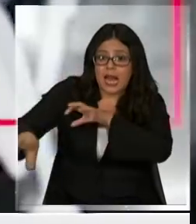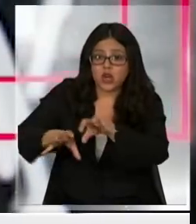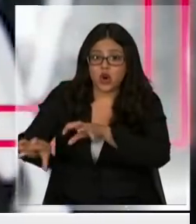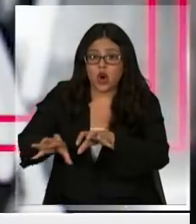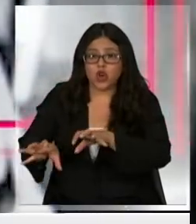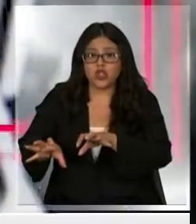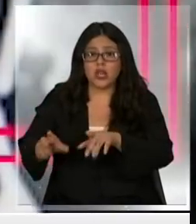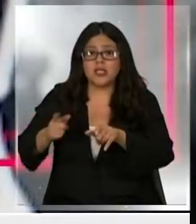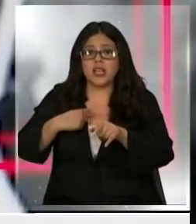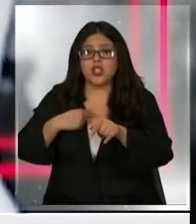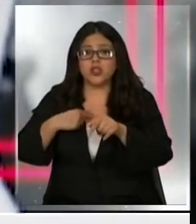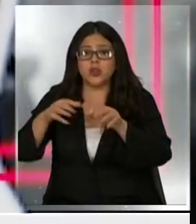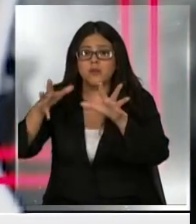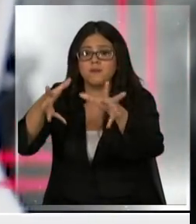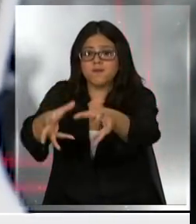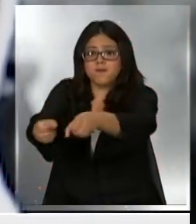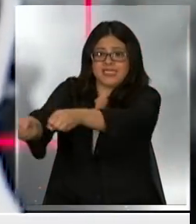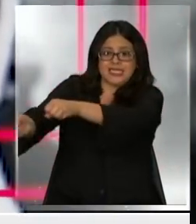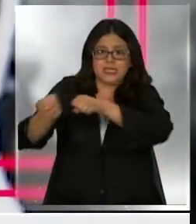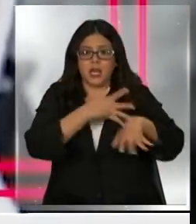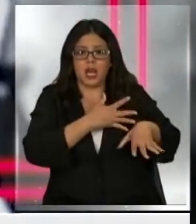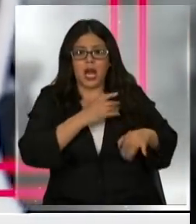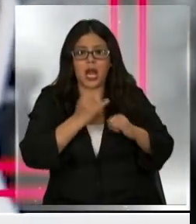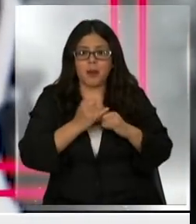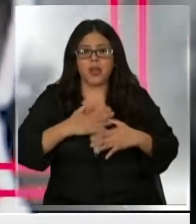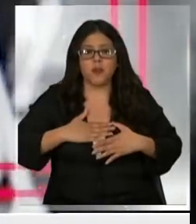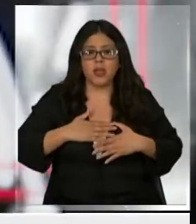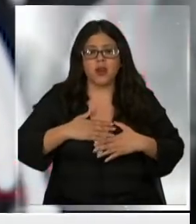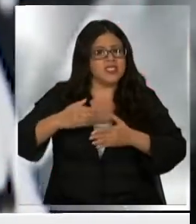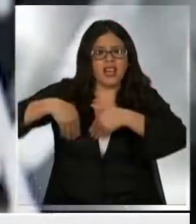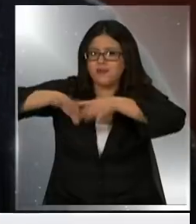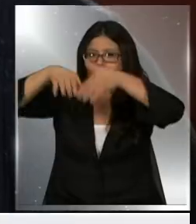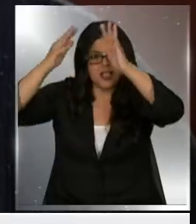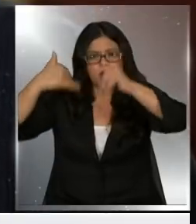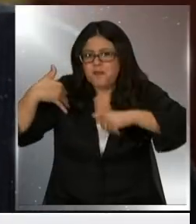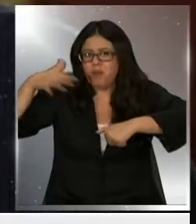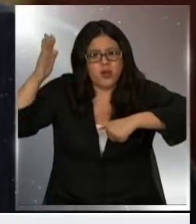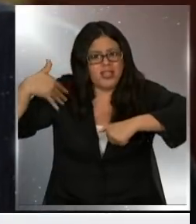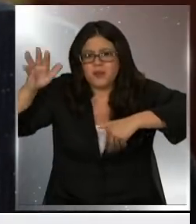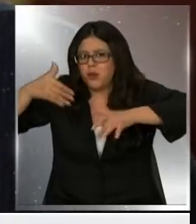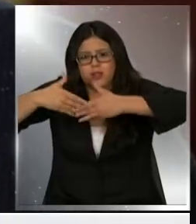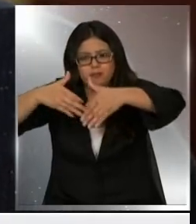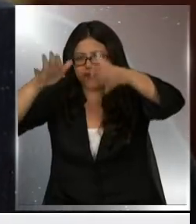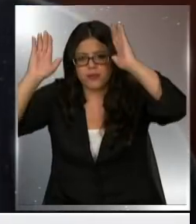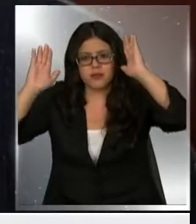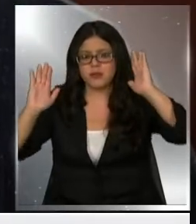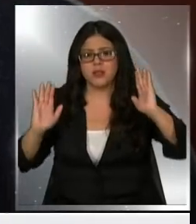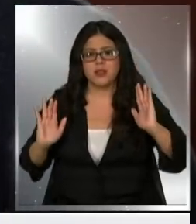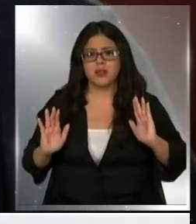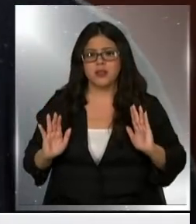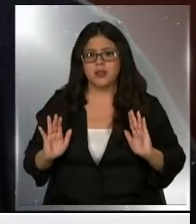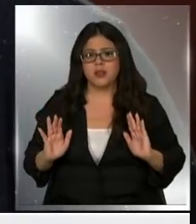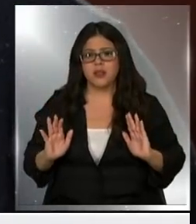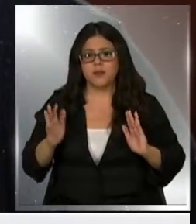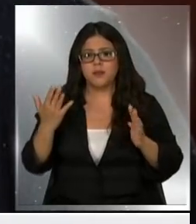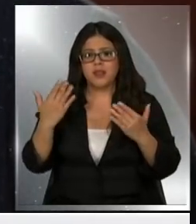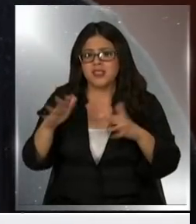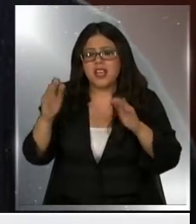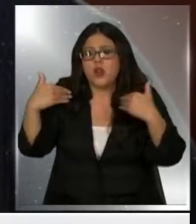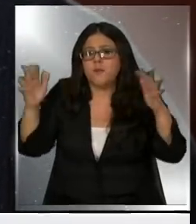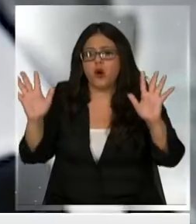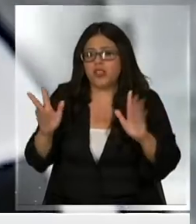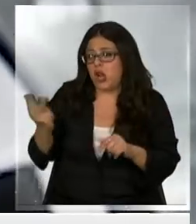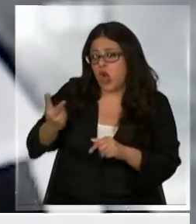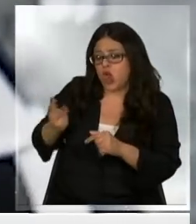yo ahí lo tiré de la espalda y lo saqué. Porque que se lleven todo, ya no importa, ya fue, ya. O sea, ya. Estamos bien, o sea, no nos pasó